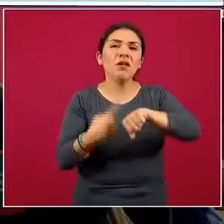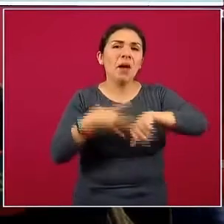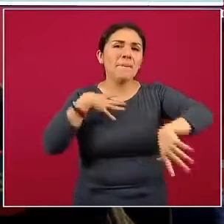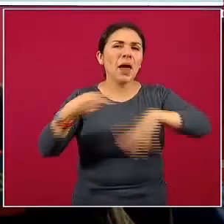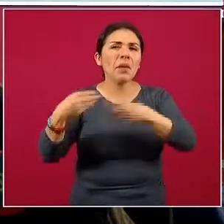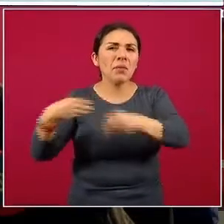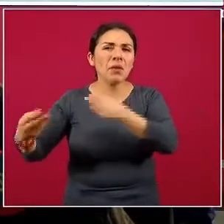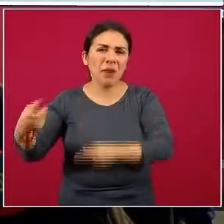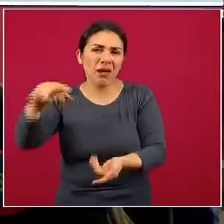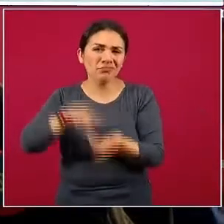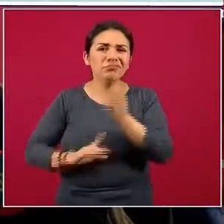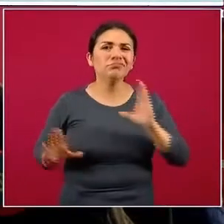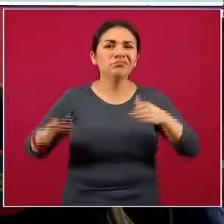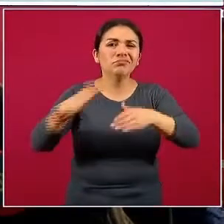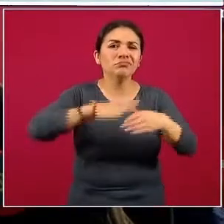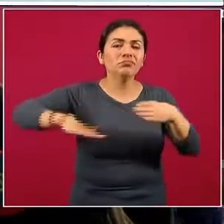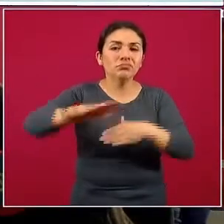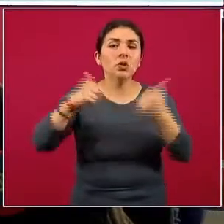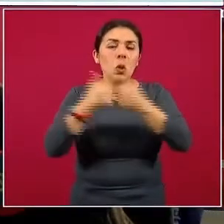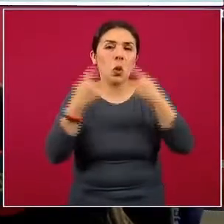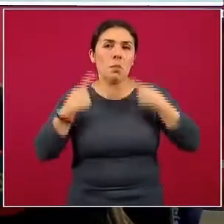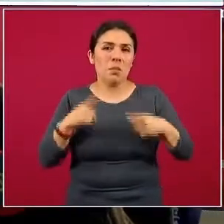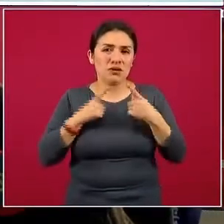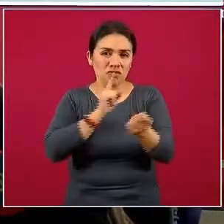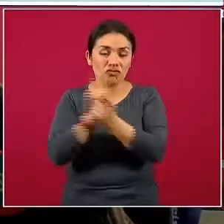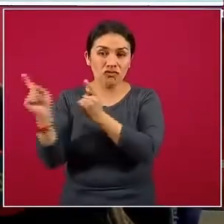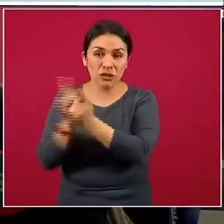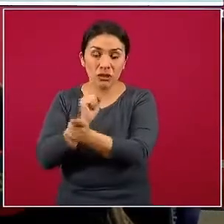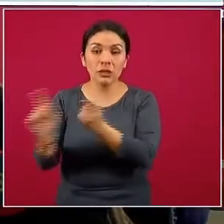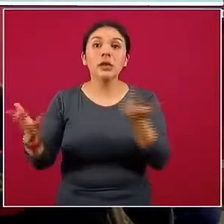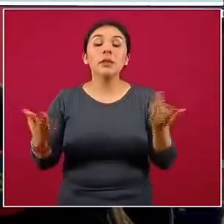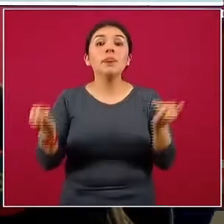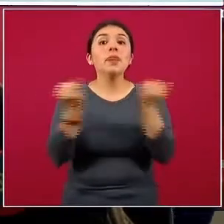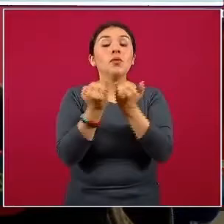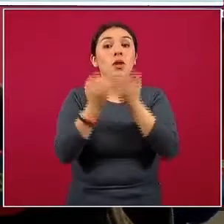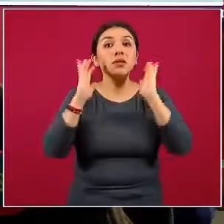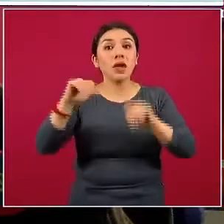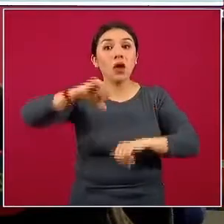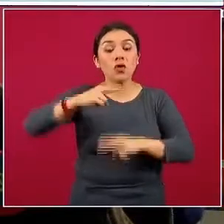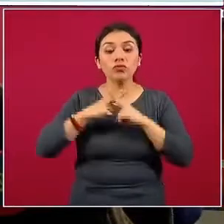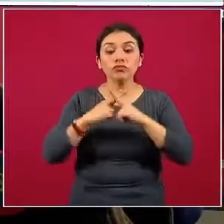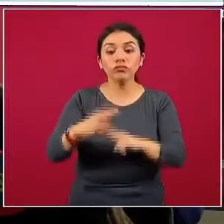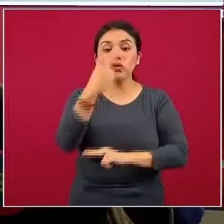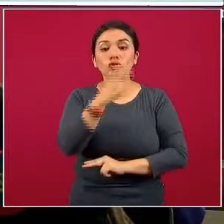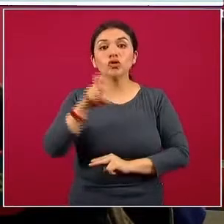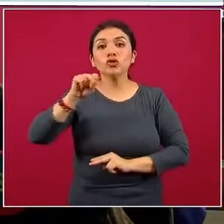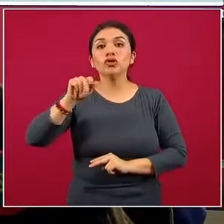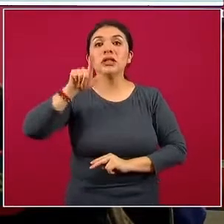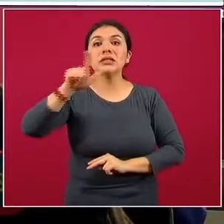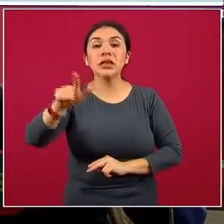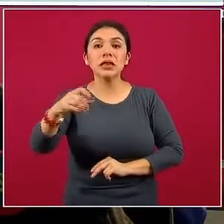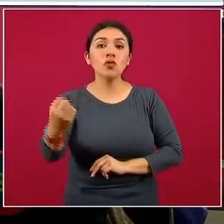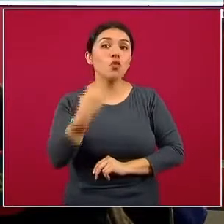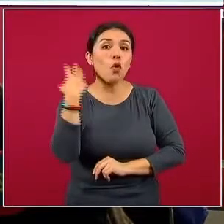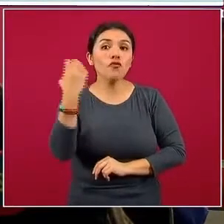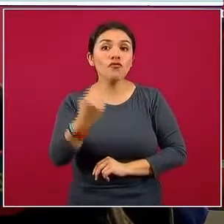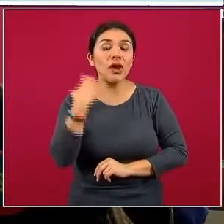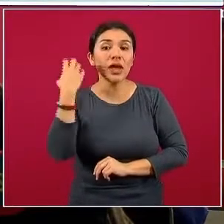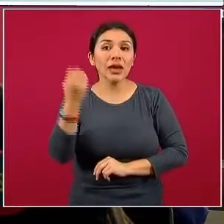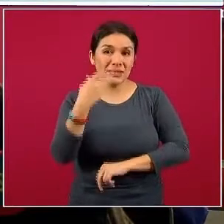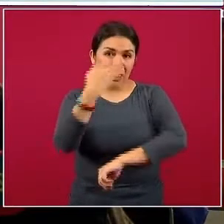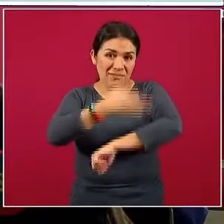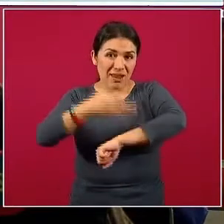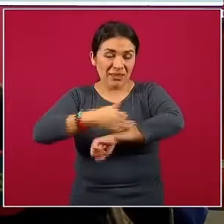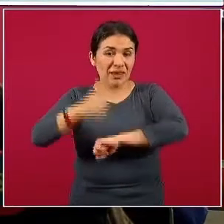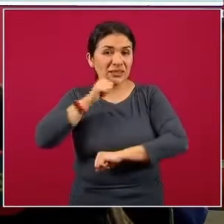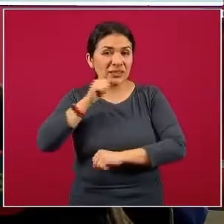transmisión comunitaria entre la población. Así también cumplimos hoy 287 conferencias